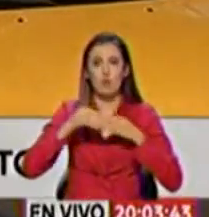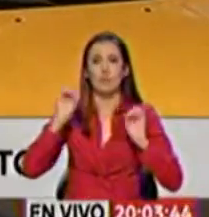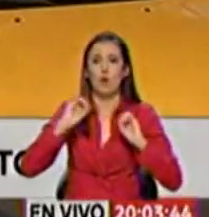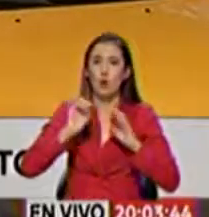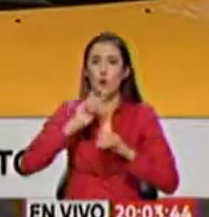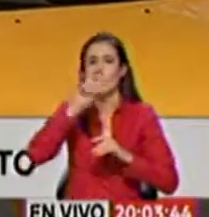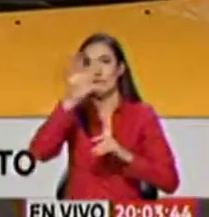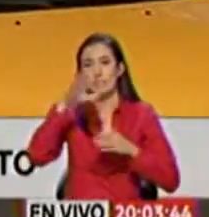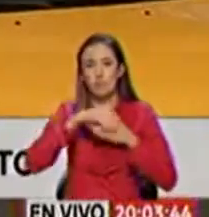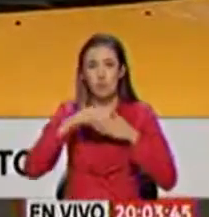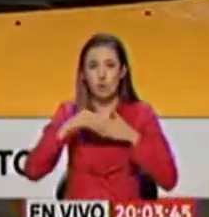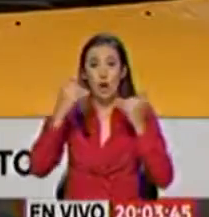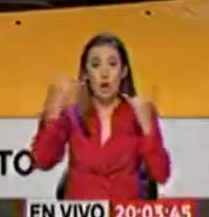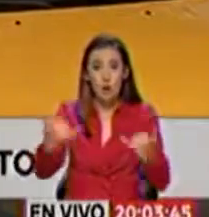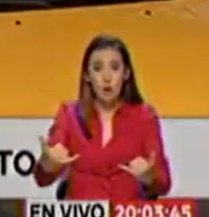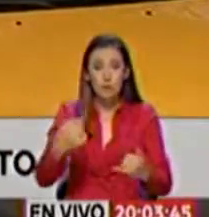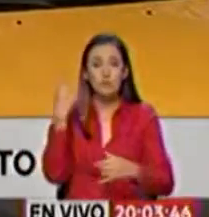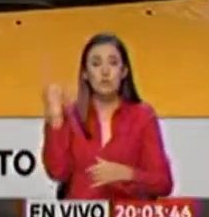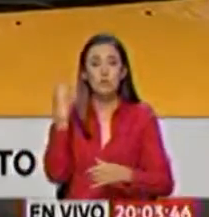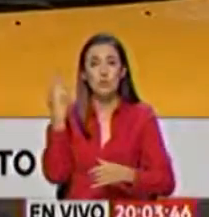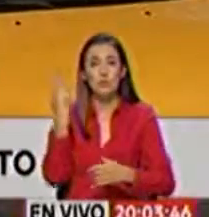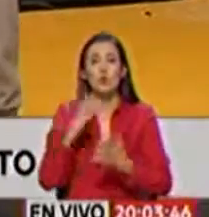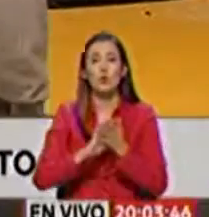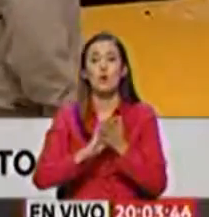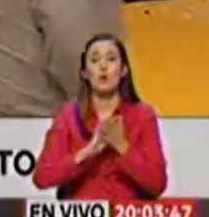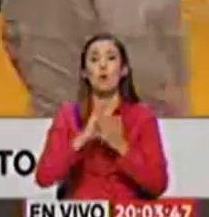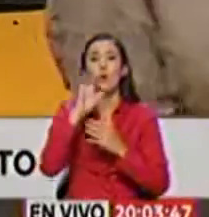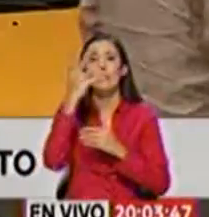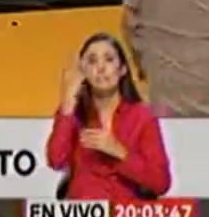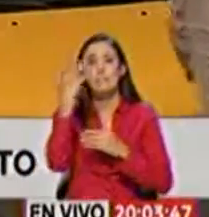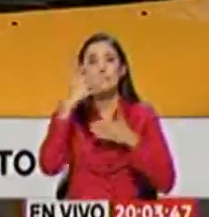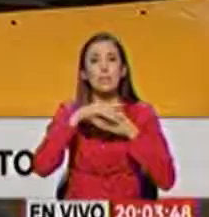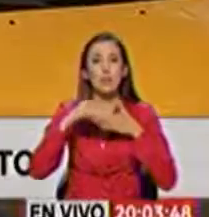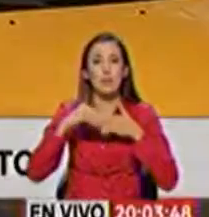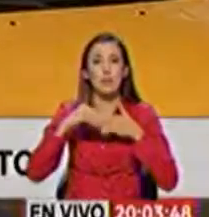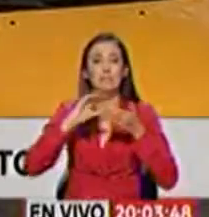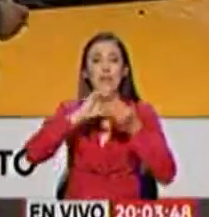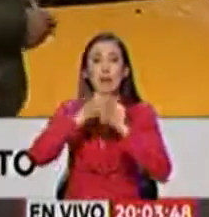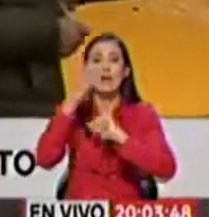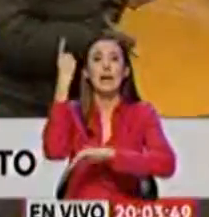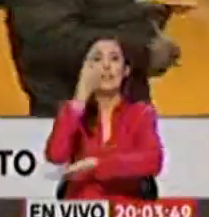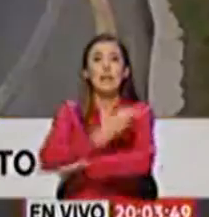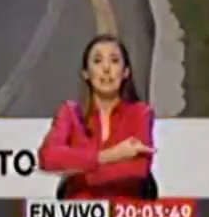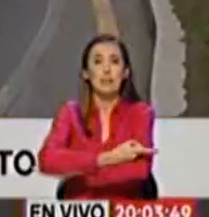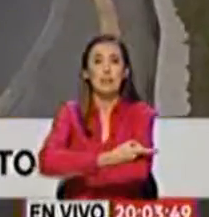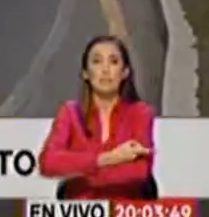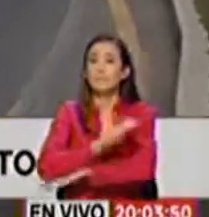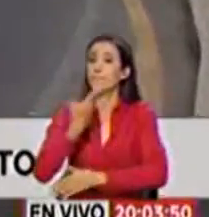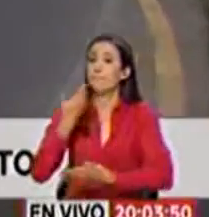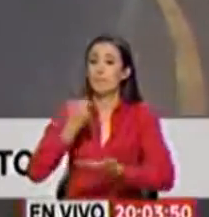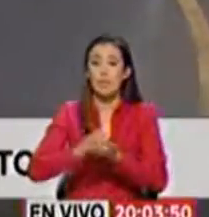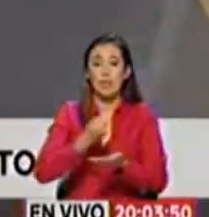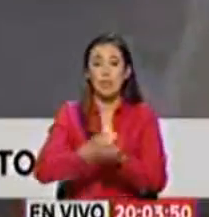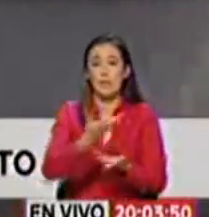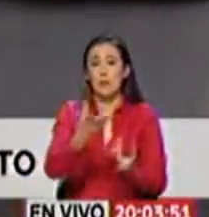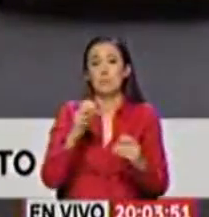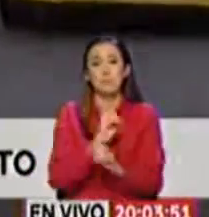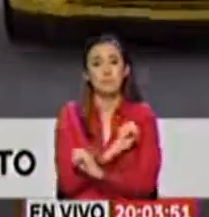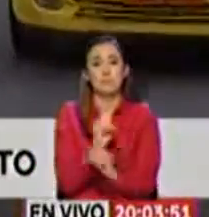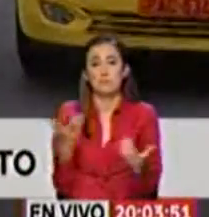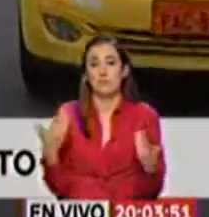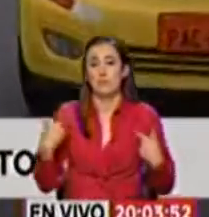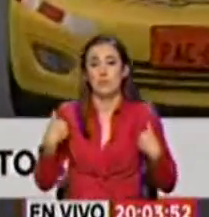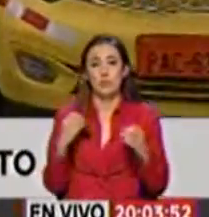30 dólares. Créame que hoy día estamos sacando un promedio de 15 dólares, no nos alcanza. A la altura del redondel del ciclista se